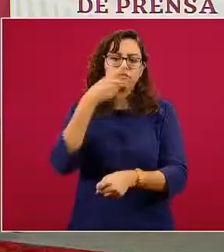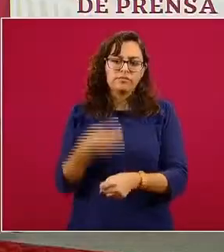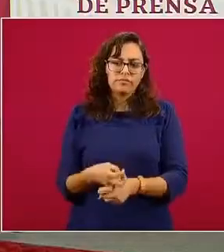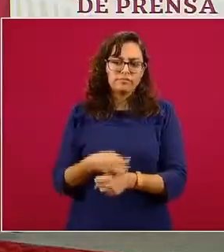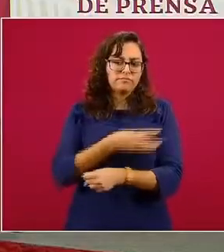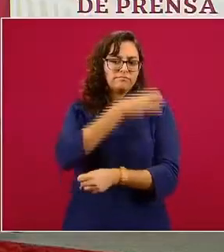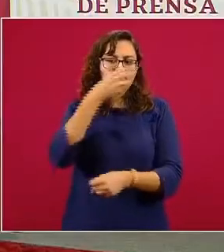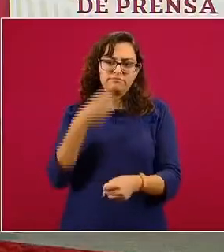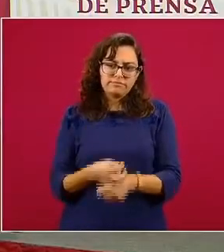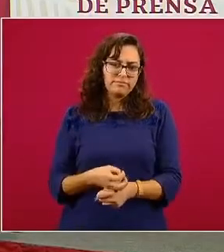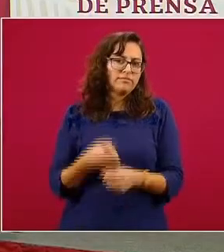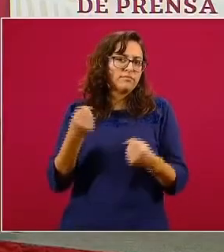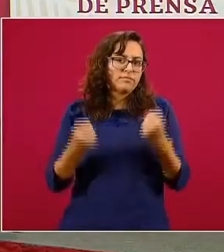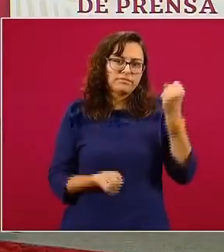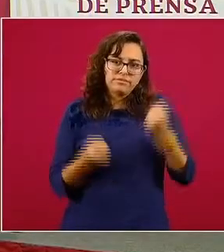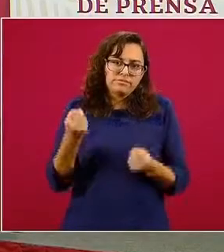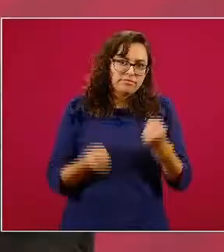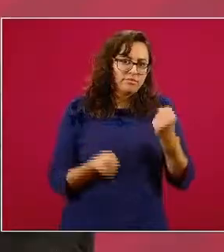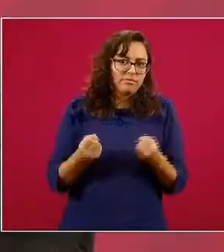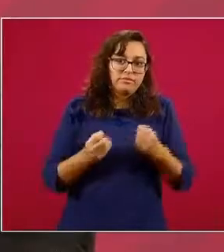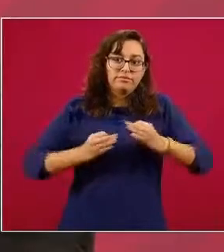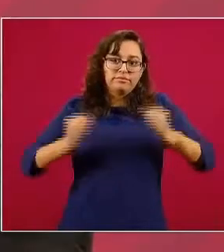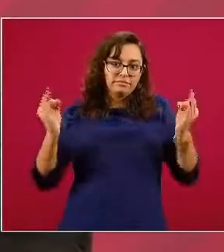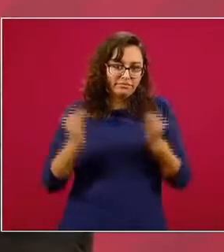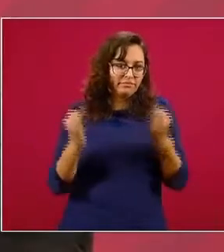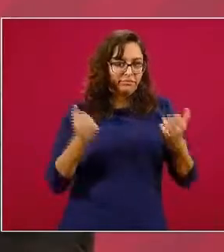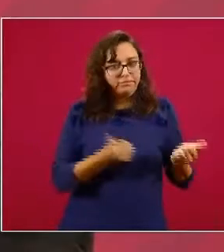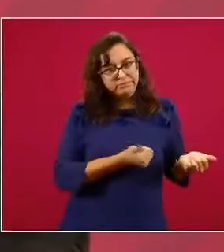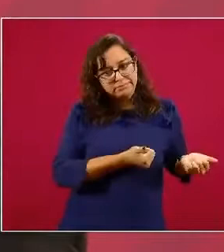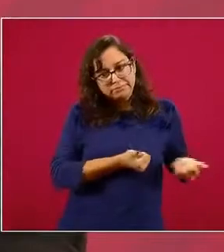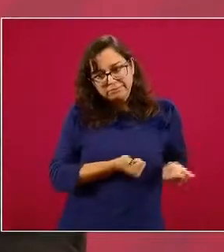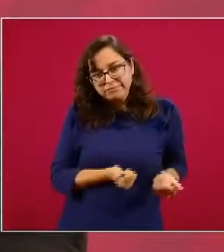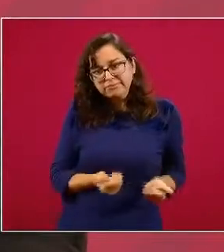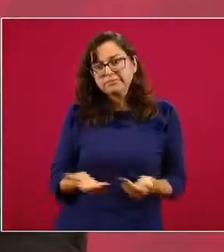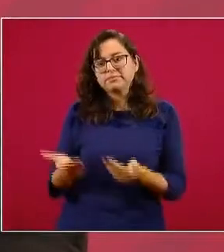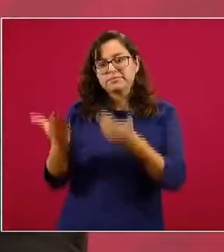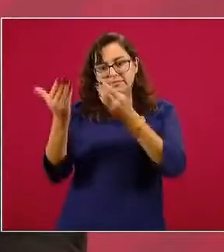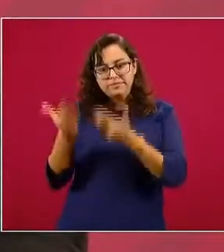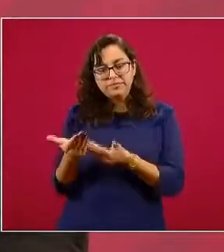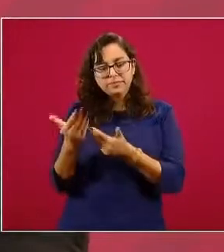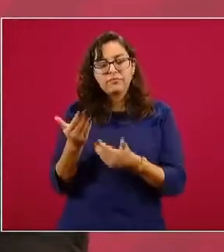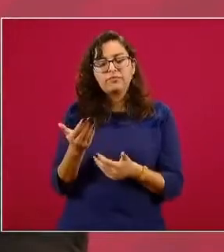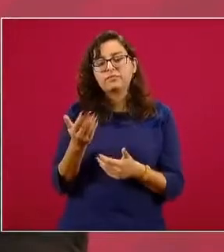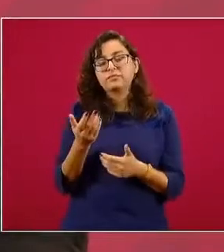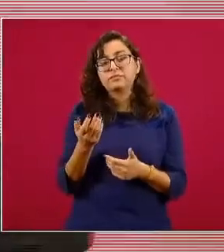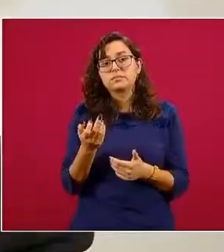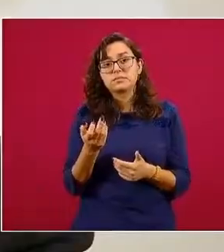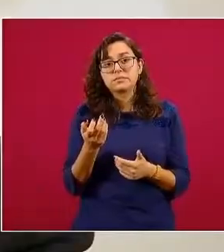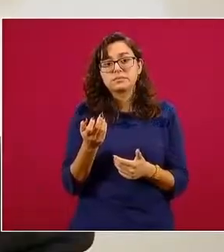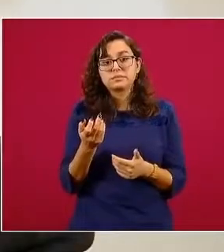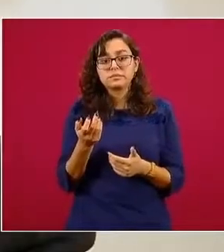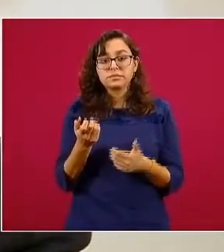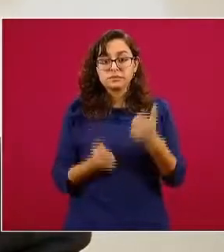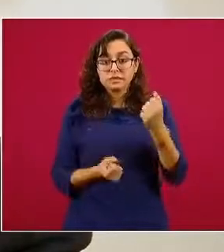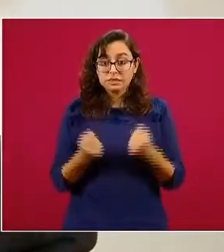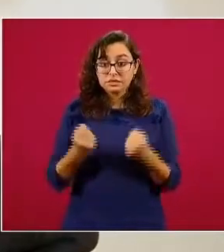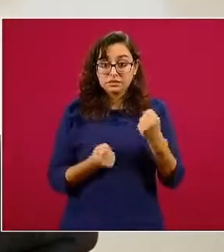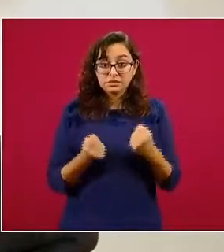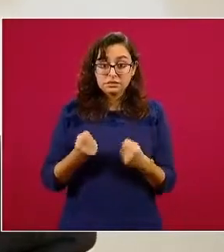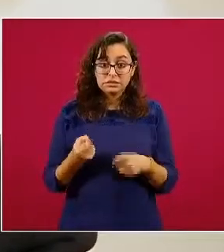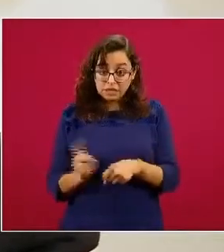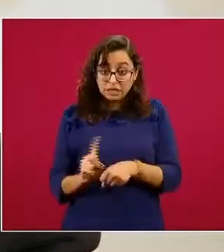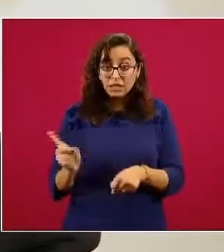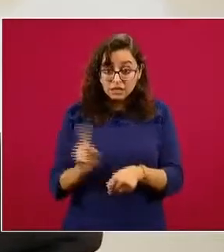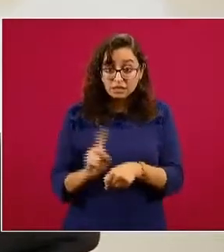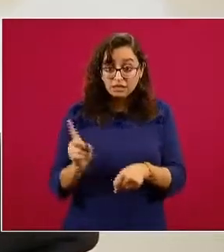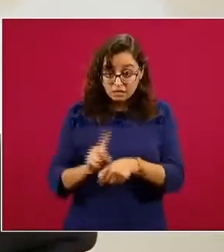que utilizar vehículos con red de frío para poder llevar la vacuna a las unidades, y no es que estos vehículos estén todos los